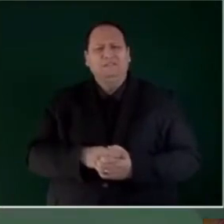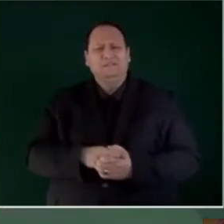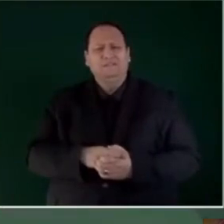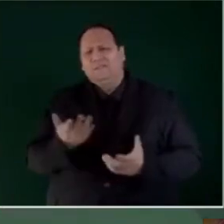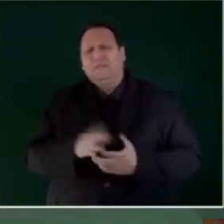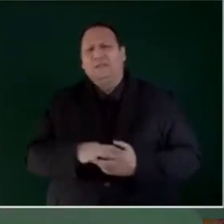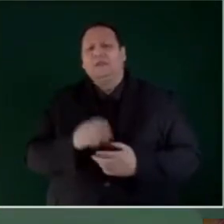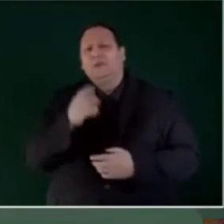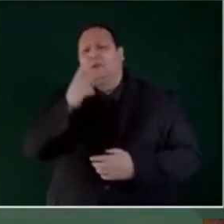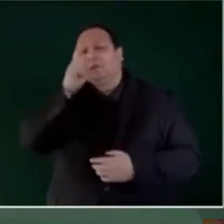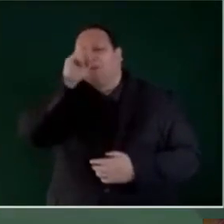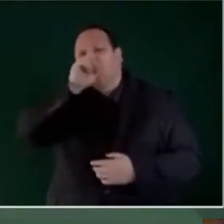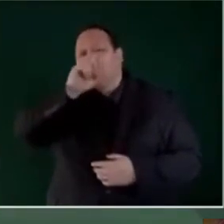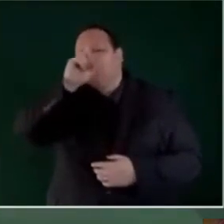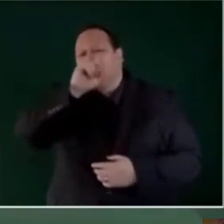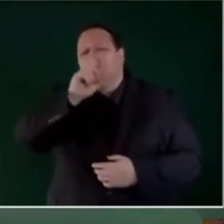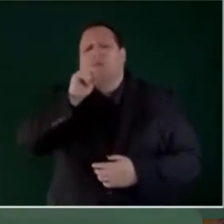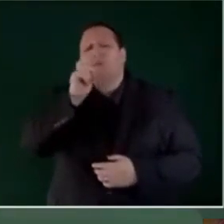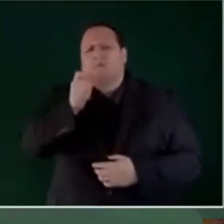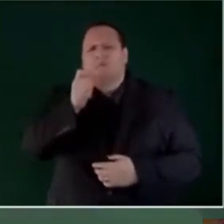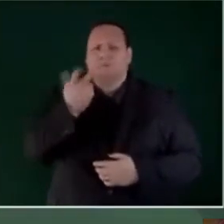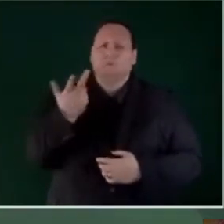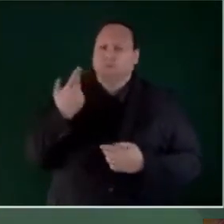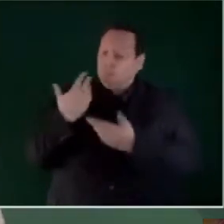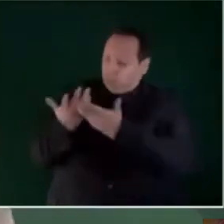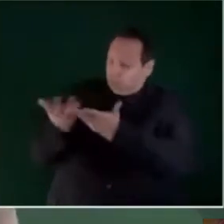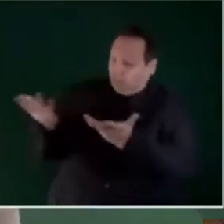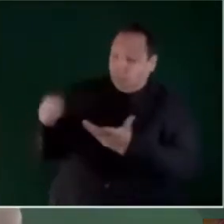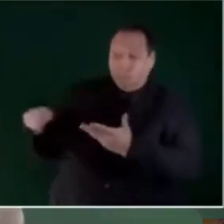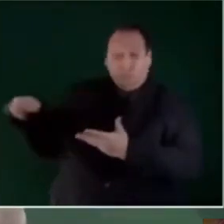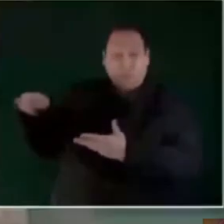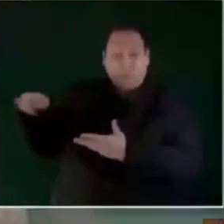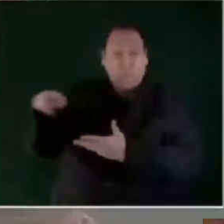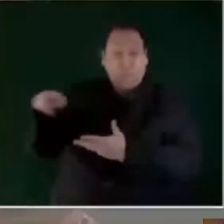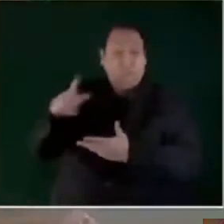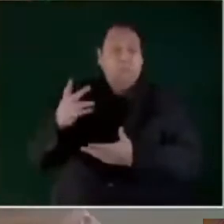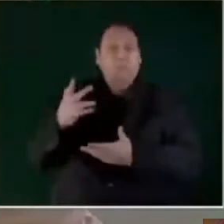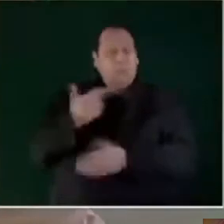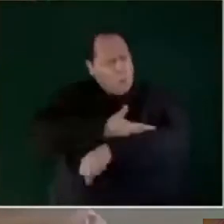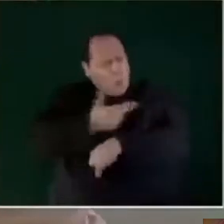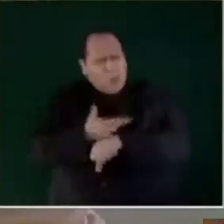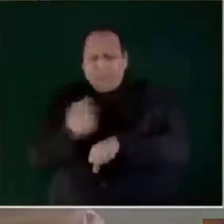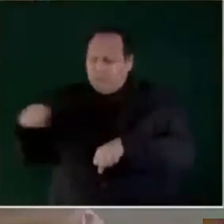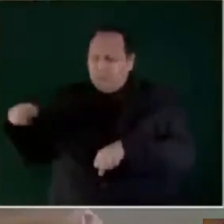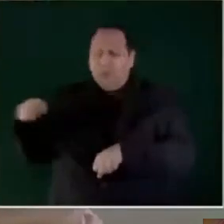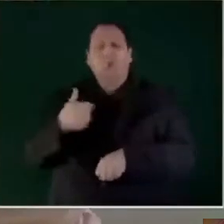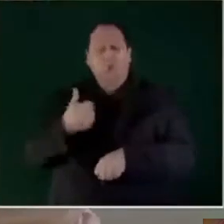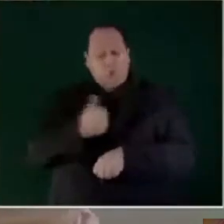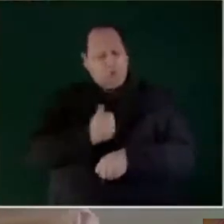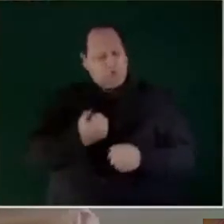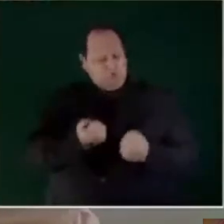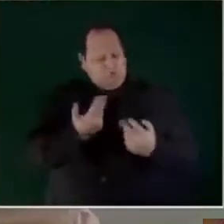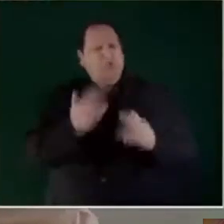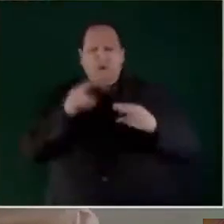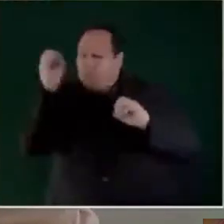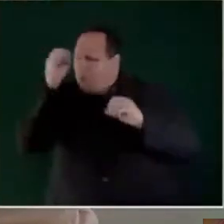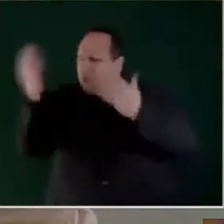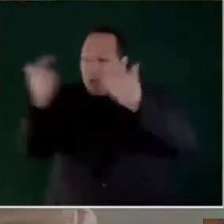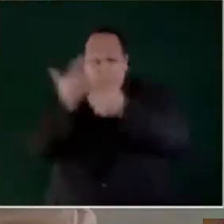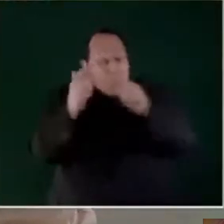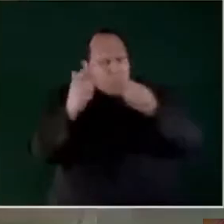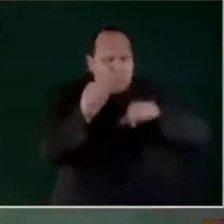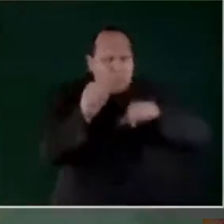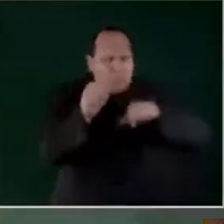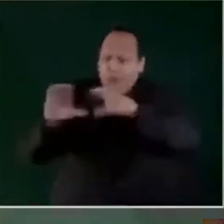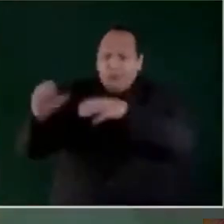¿Qué les recomiendo a todos los que quieren de manera sincera, auténtica, la democratización en